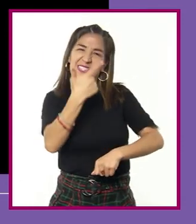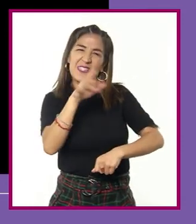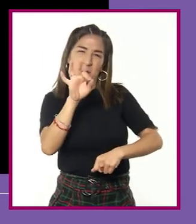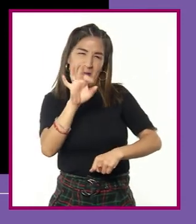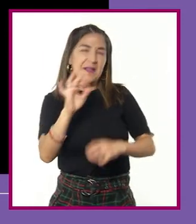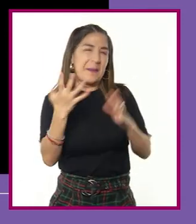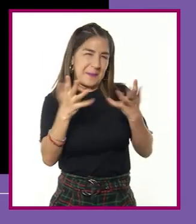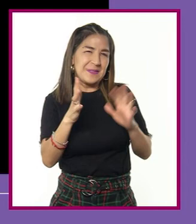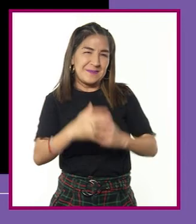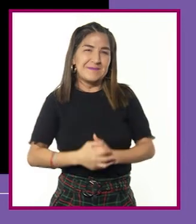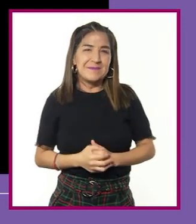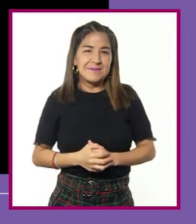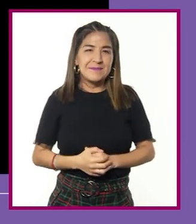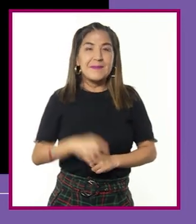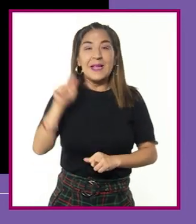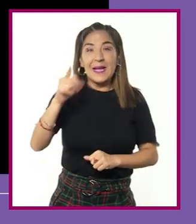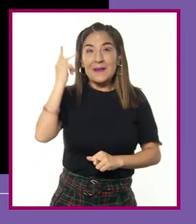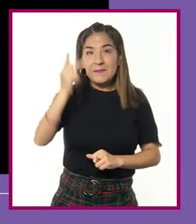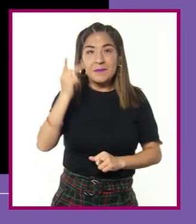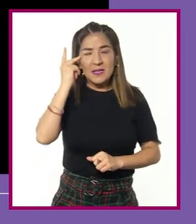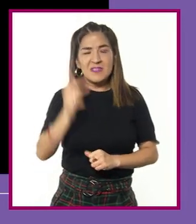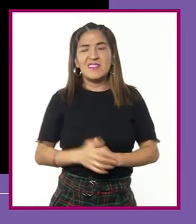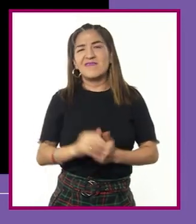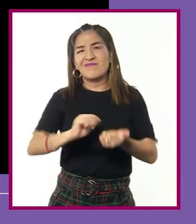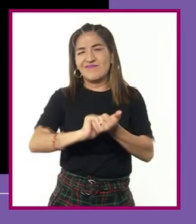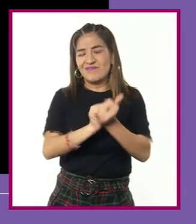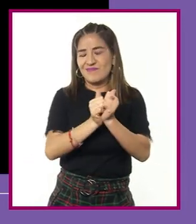menos. El Principito empezaba a cansarse.